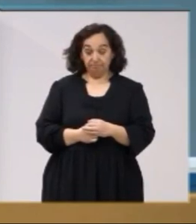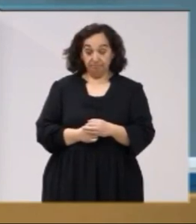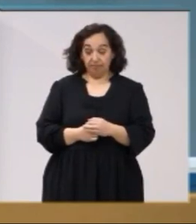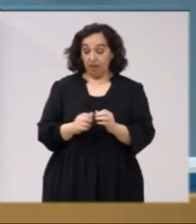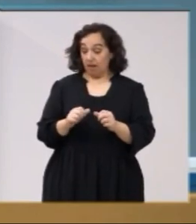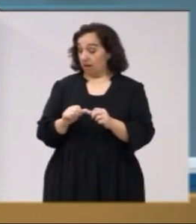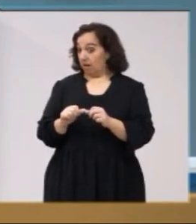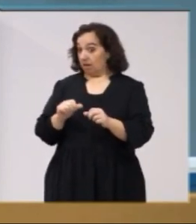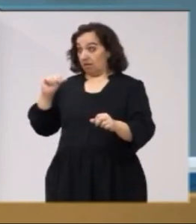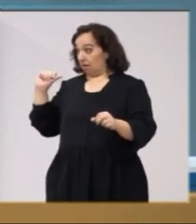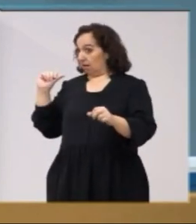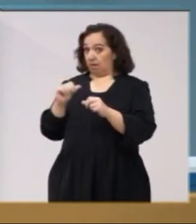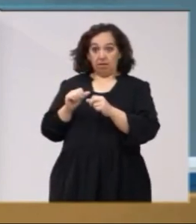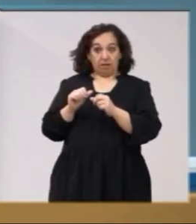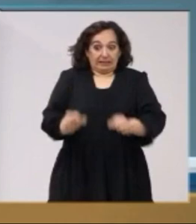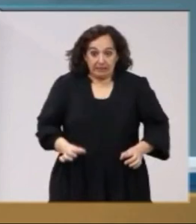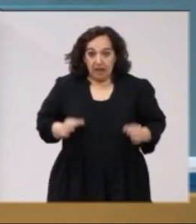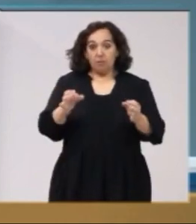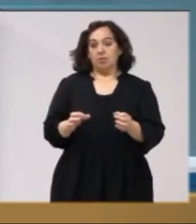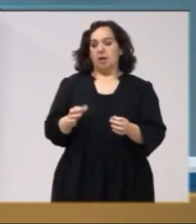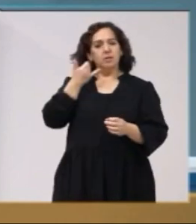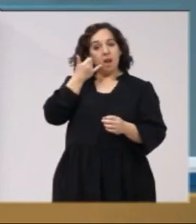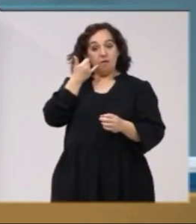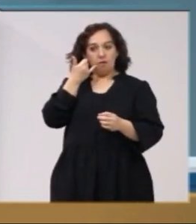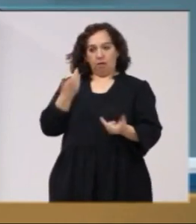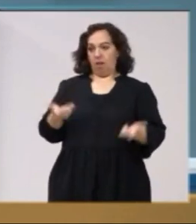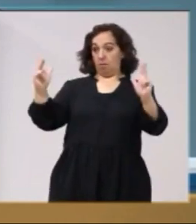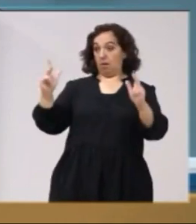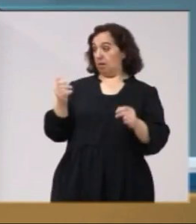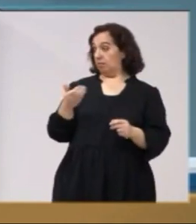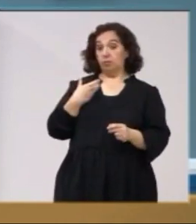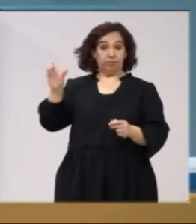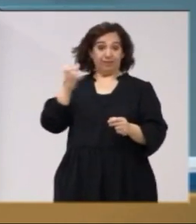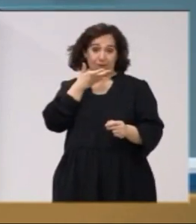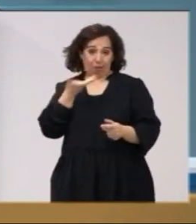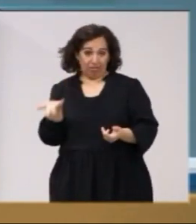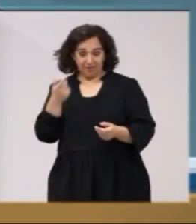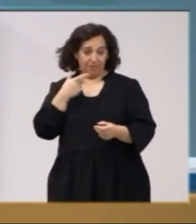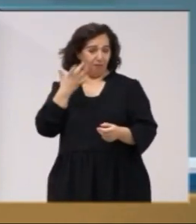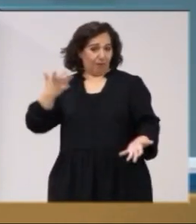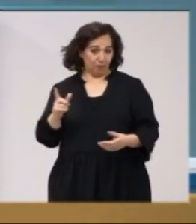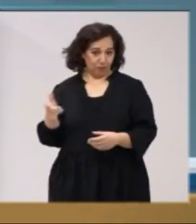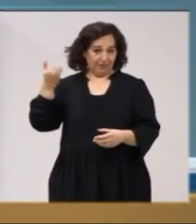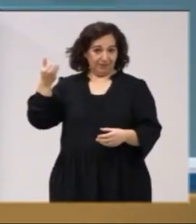Siempre tengo el teléfono abierto, ese teléfono que conocéis y que es famoso,